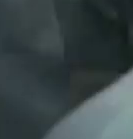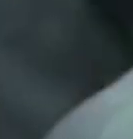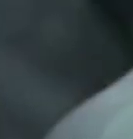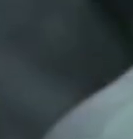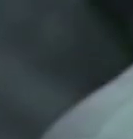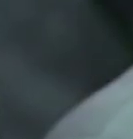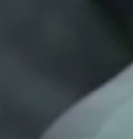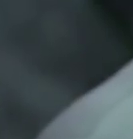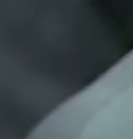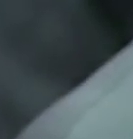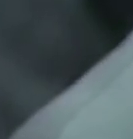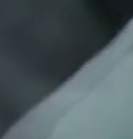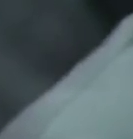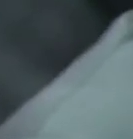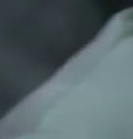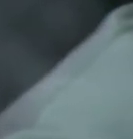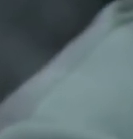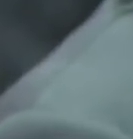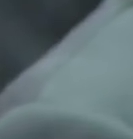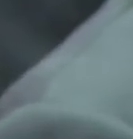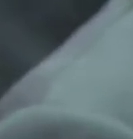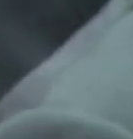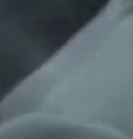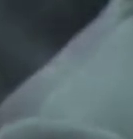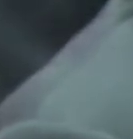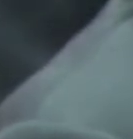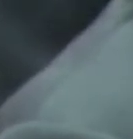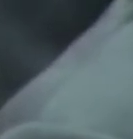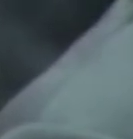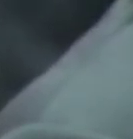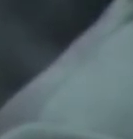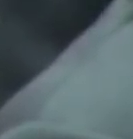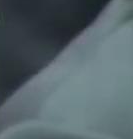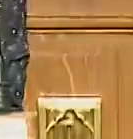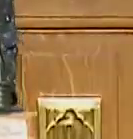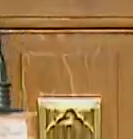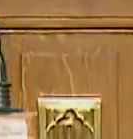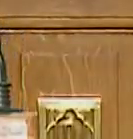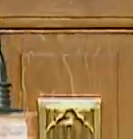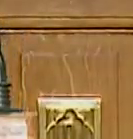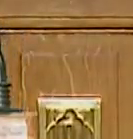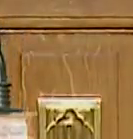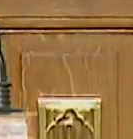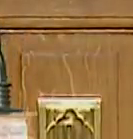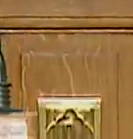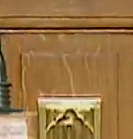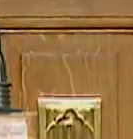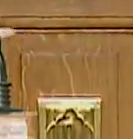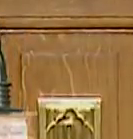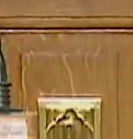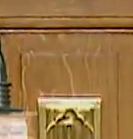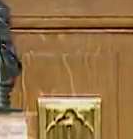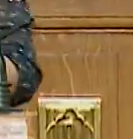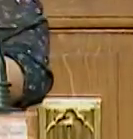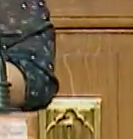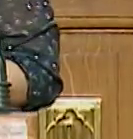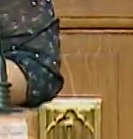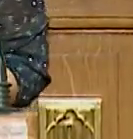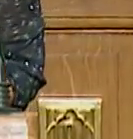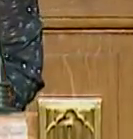Y ese nacimiento es desde el momento del parto, de la concepción,